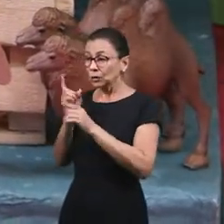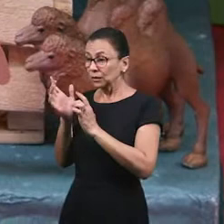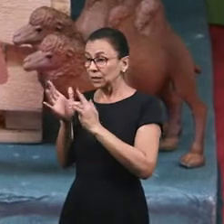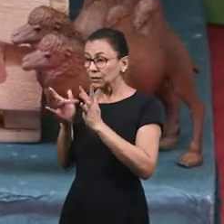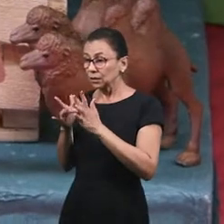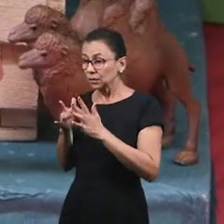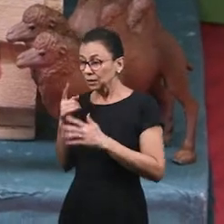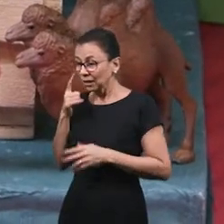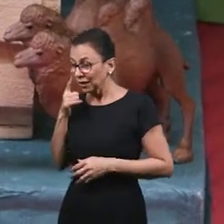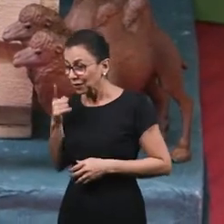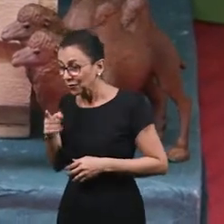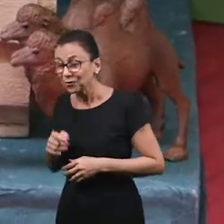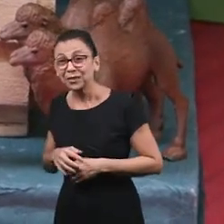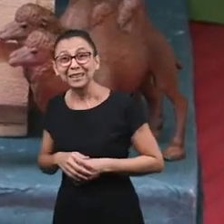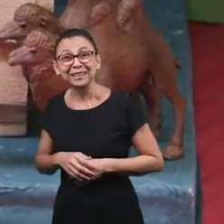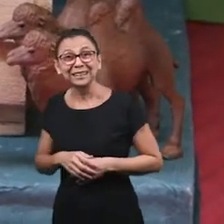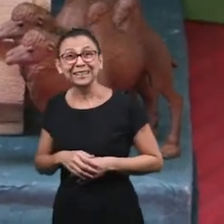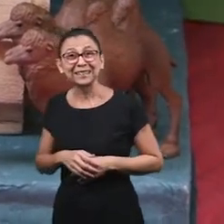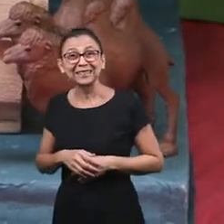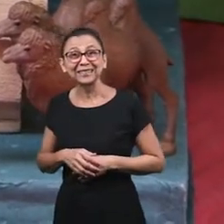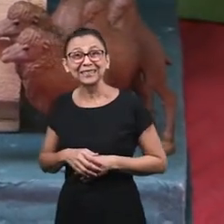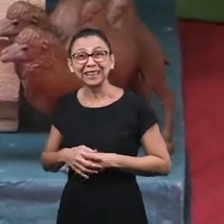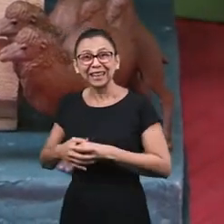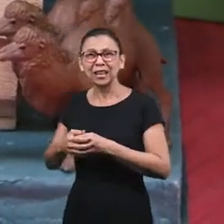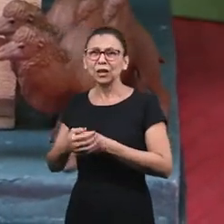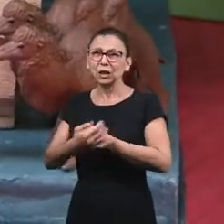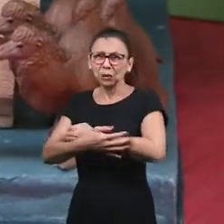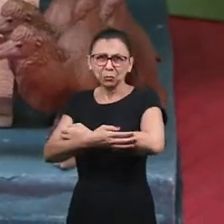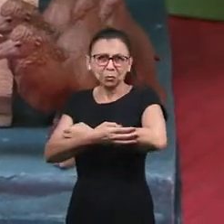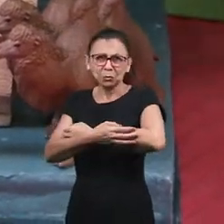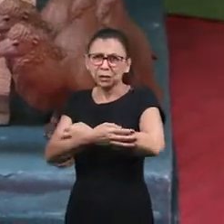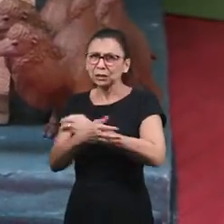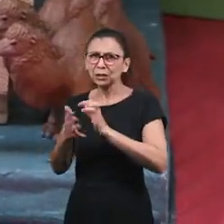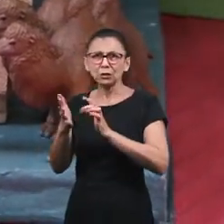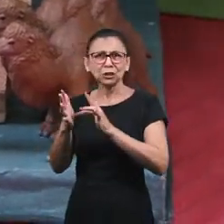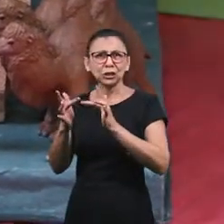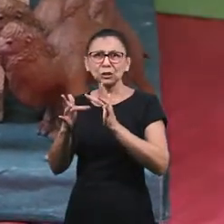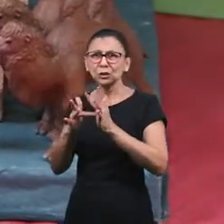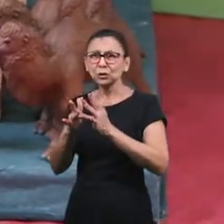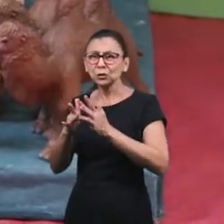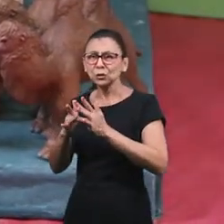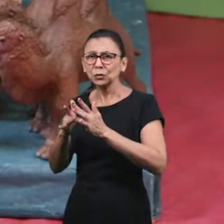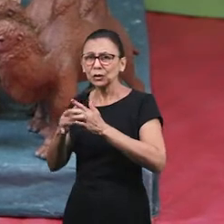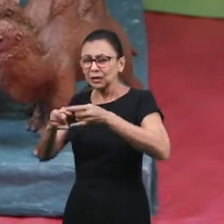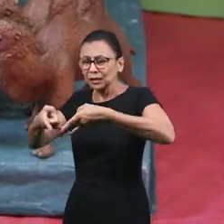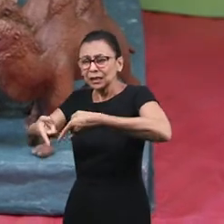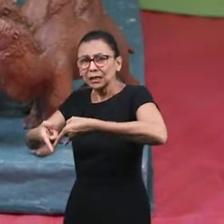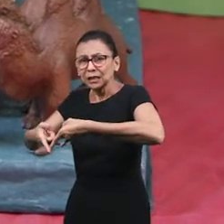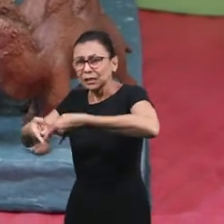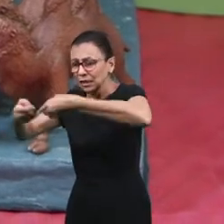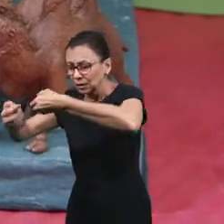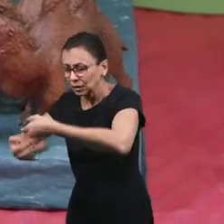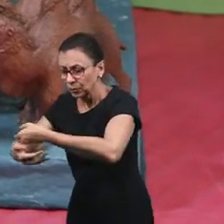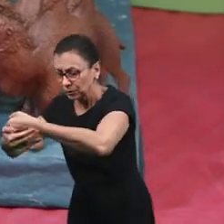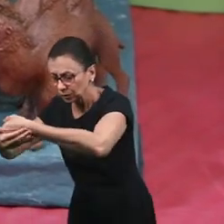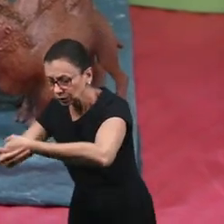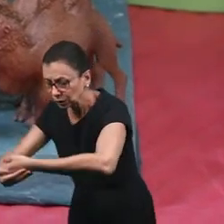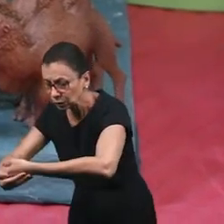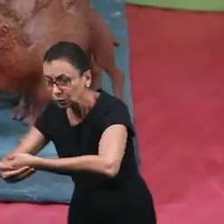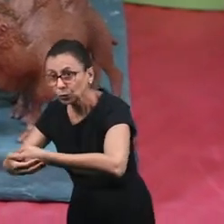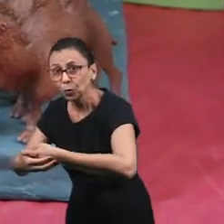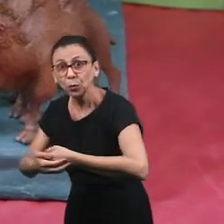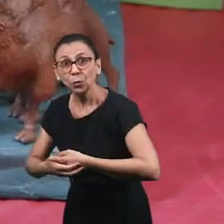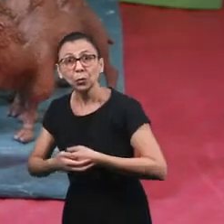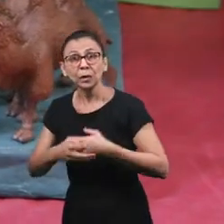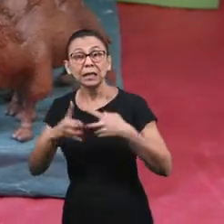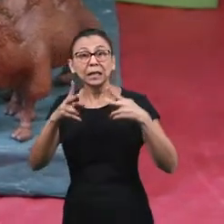Ellos vieron a Jesús echados en un pesebre, como el ángel les había dicho. Los pastores